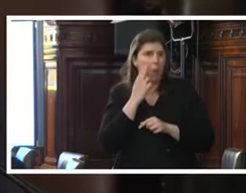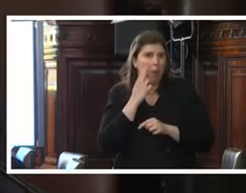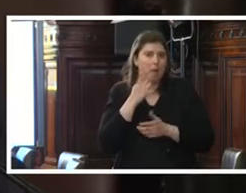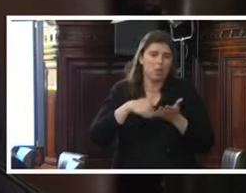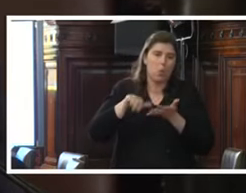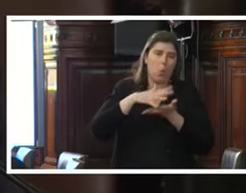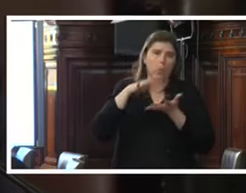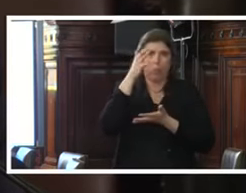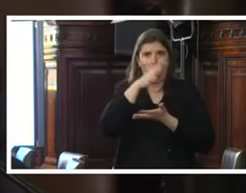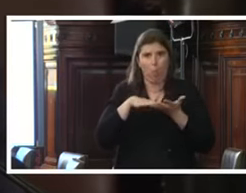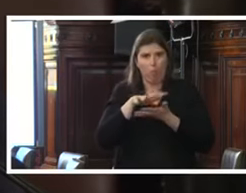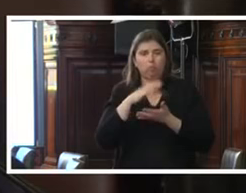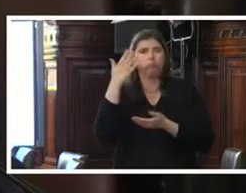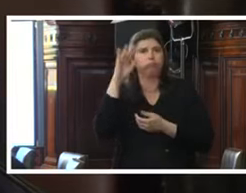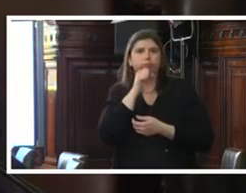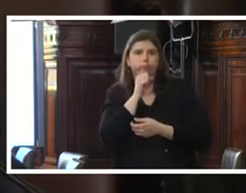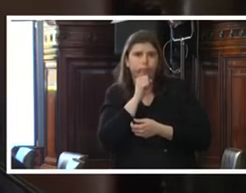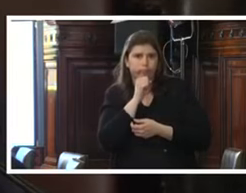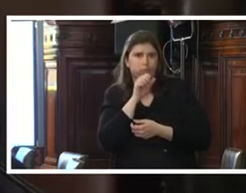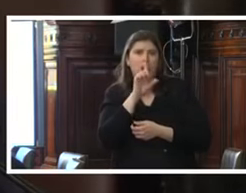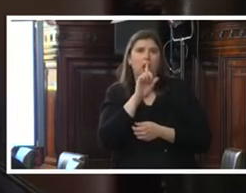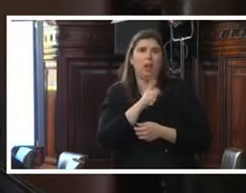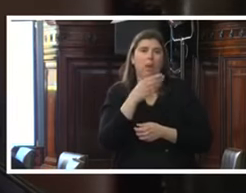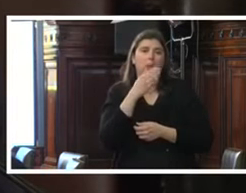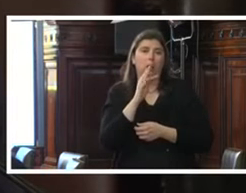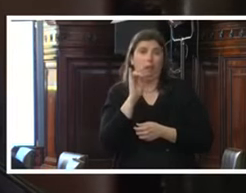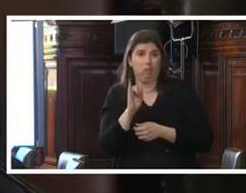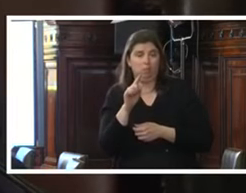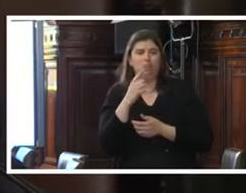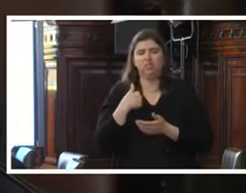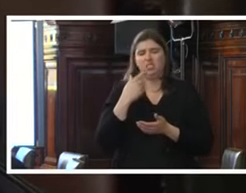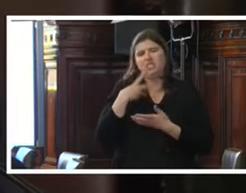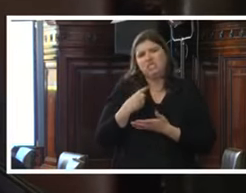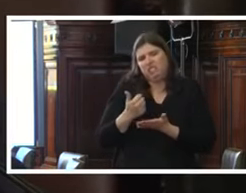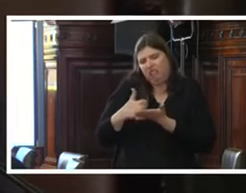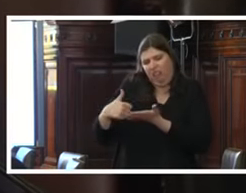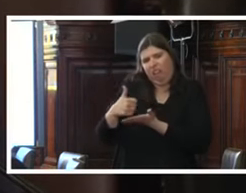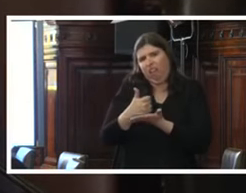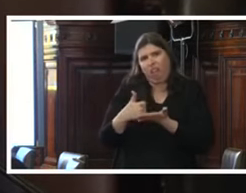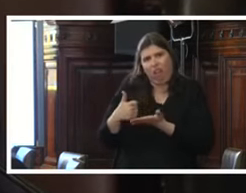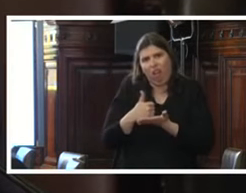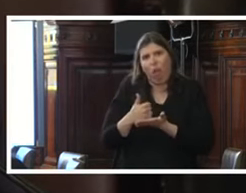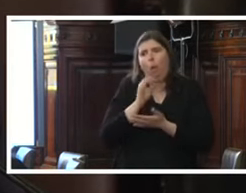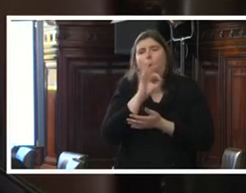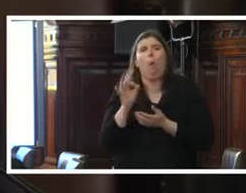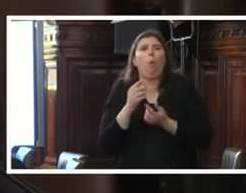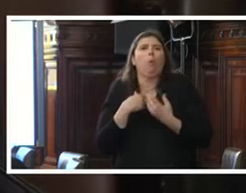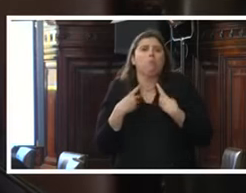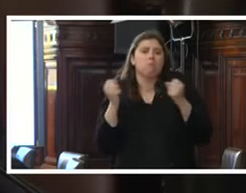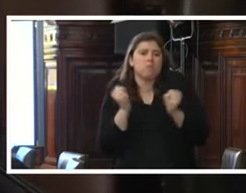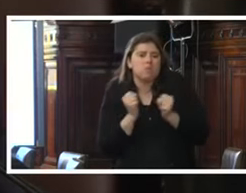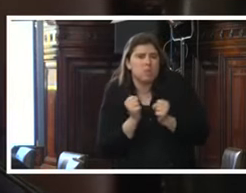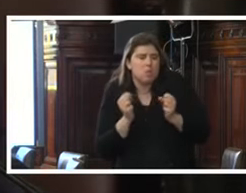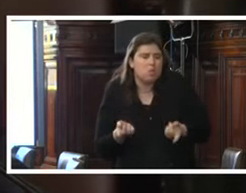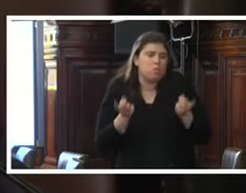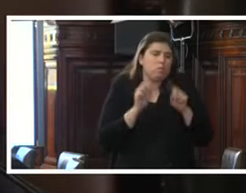población adulta mayor el gp y principalmente sintiéndose aislados o teniendo la necesidad de regresar al closet es el lugar oscuro y de